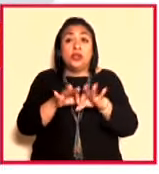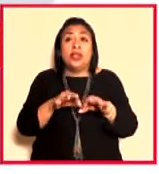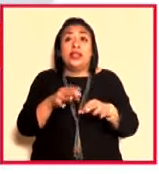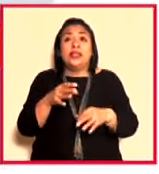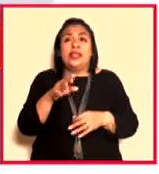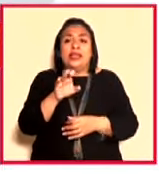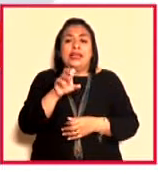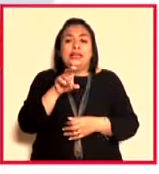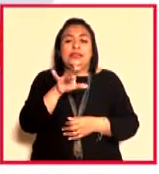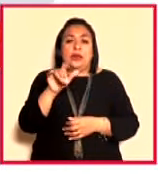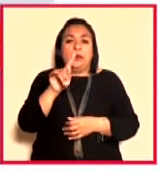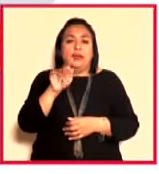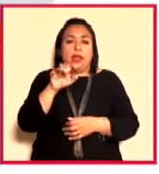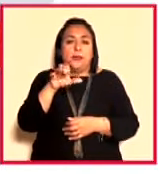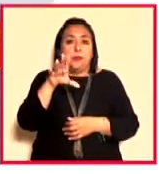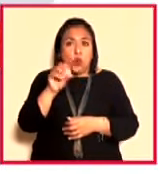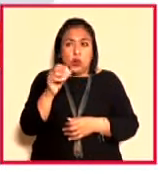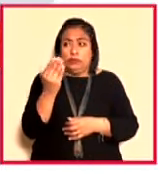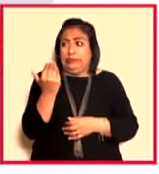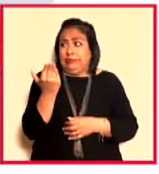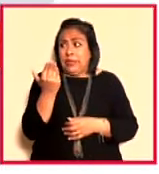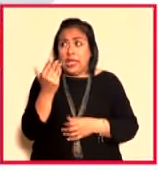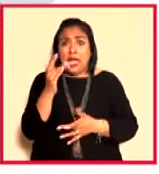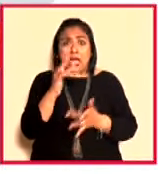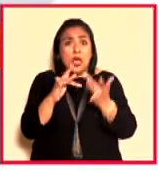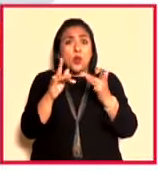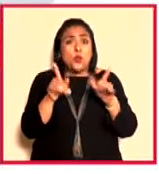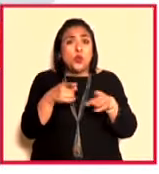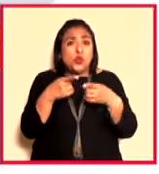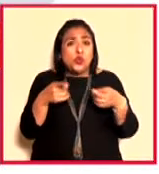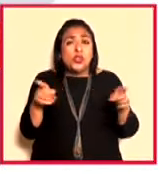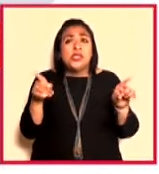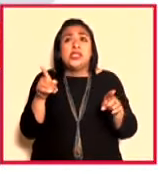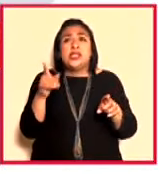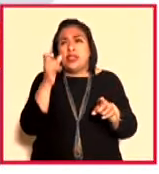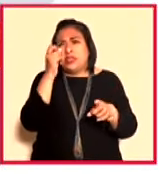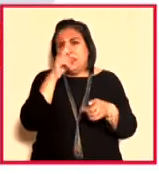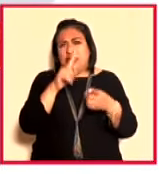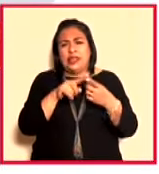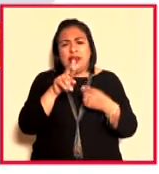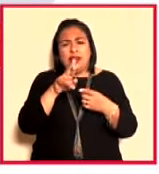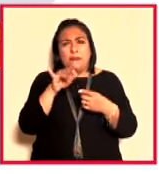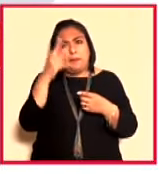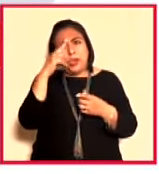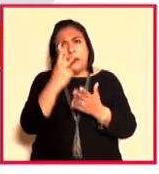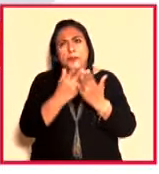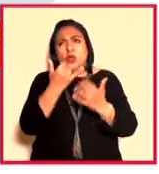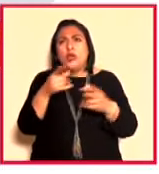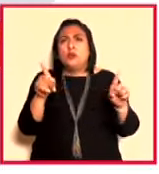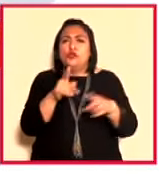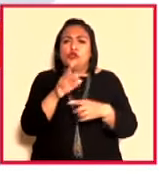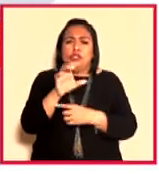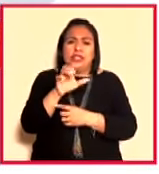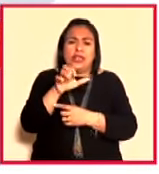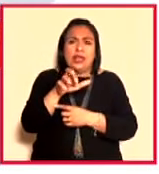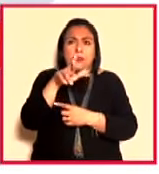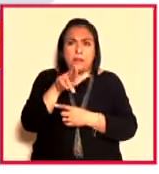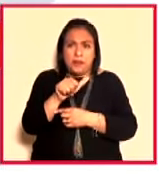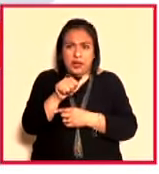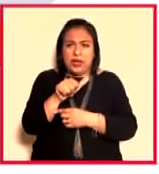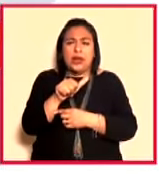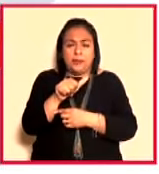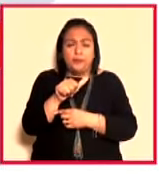México, Tambuco, recientemente grabó una pieza compuesta por Steve Reich para el proyecto Música de Cámara de Música UNAM.